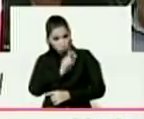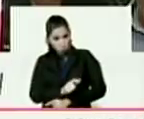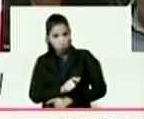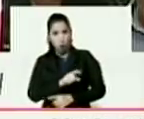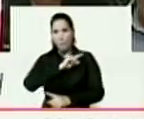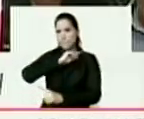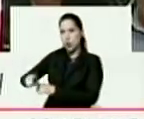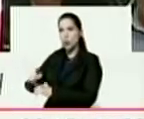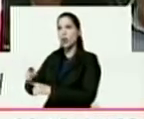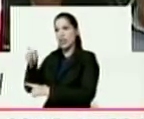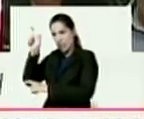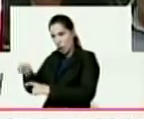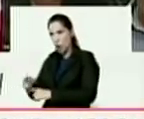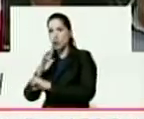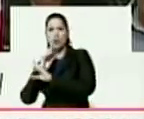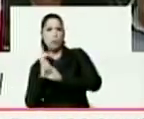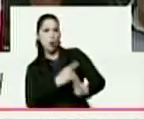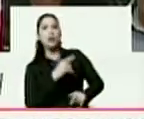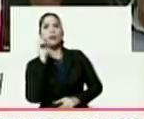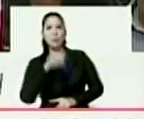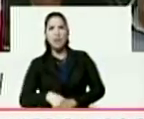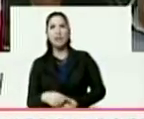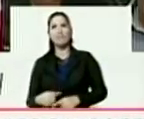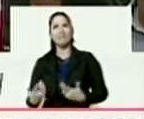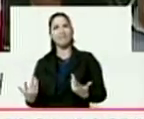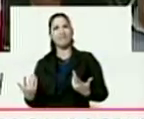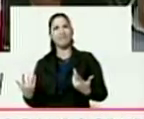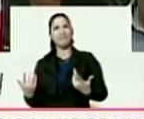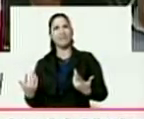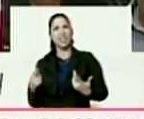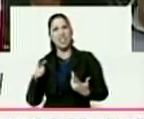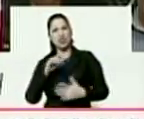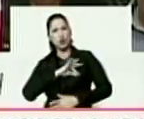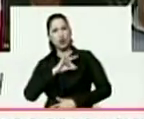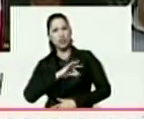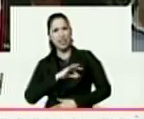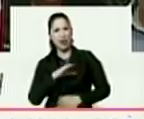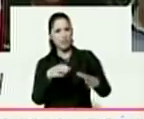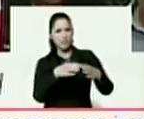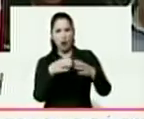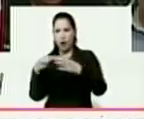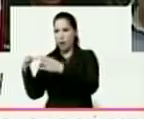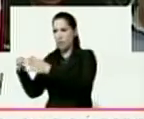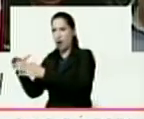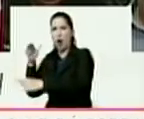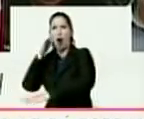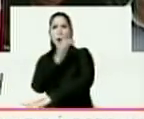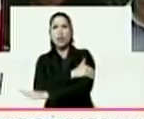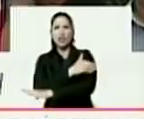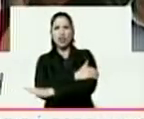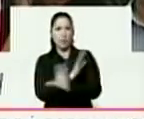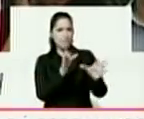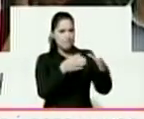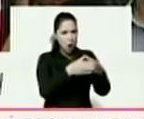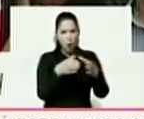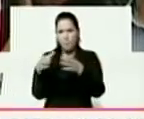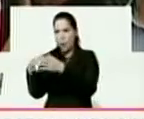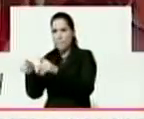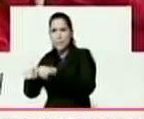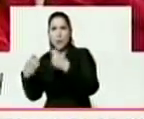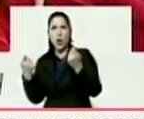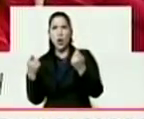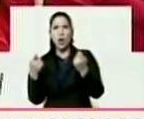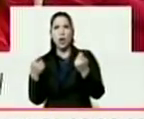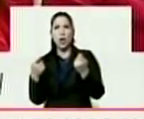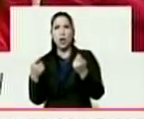y cuando el otro responde también tiene razón es una sociedad de pillos el de la derecha el